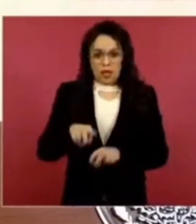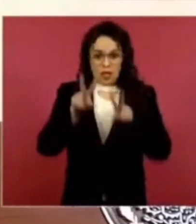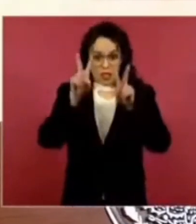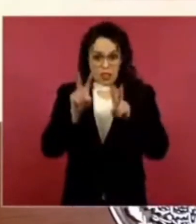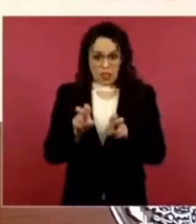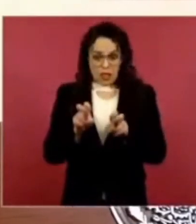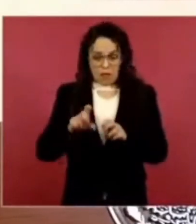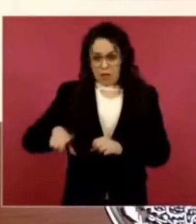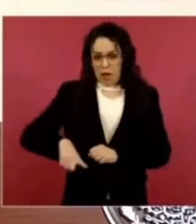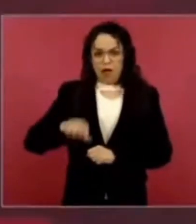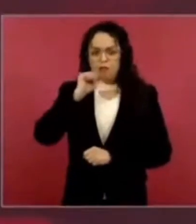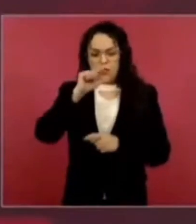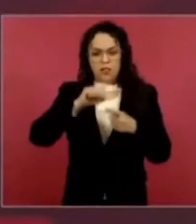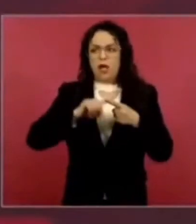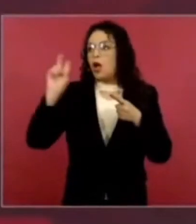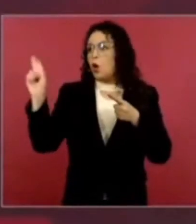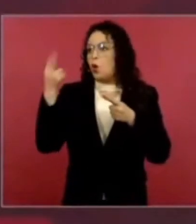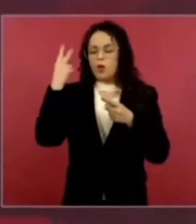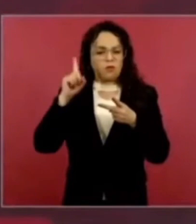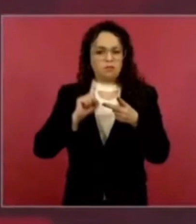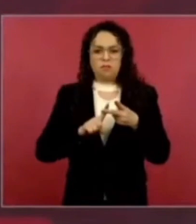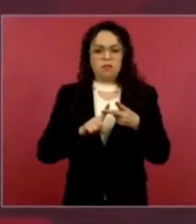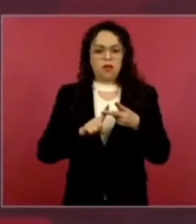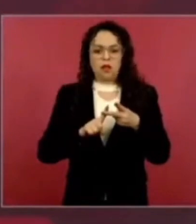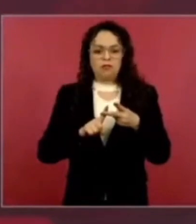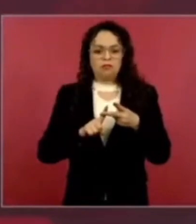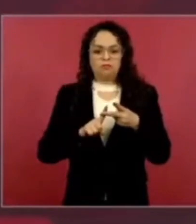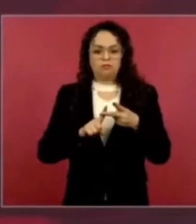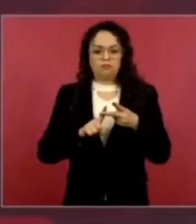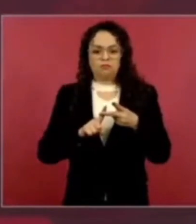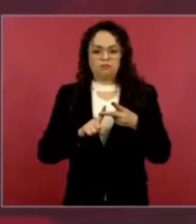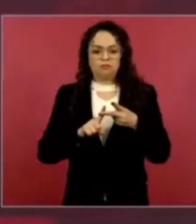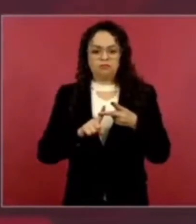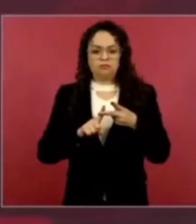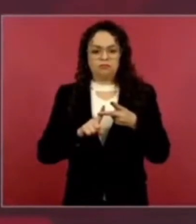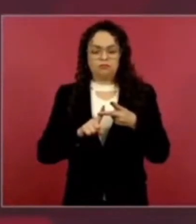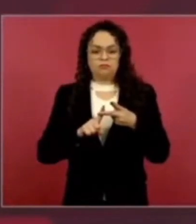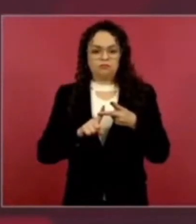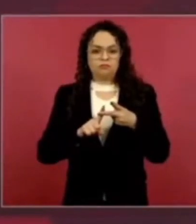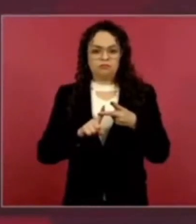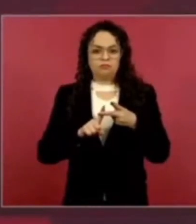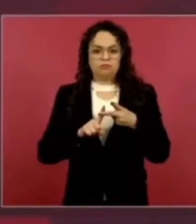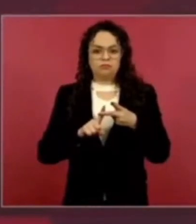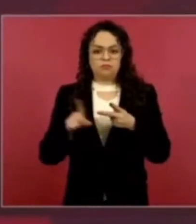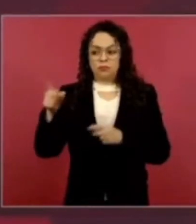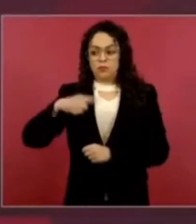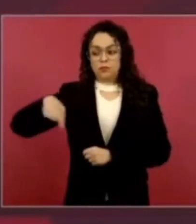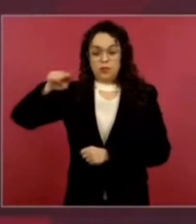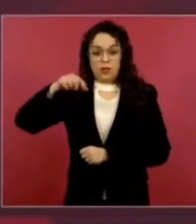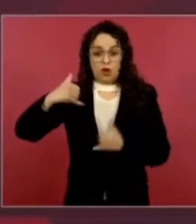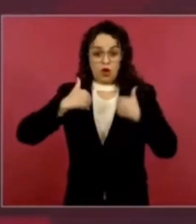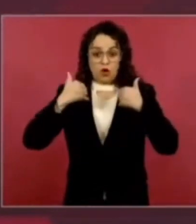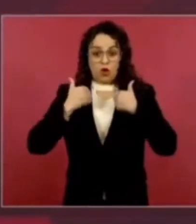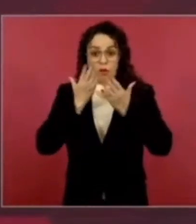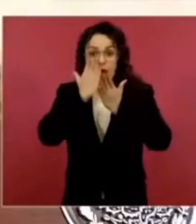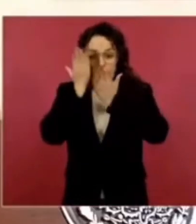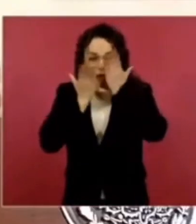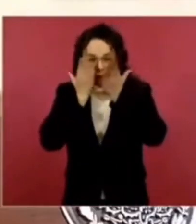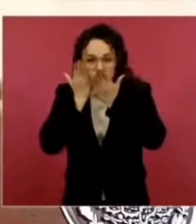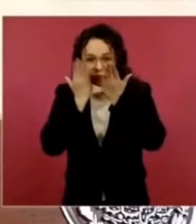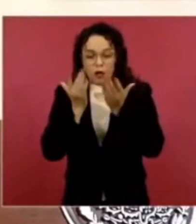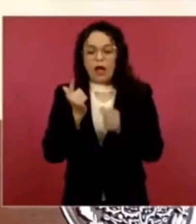en las universidades. Las tesis de licenciatura, de maestría, de